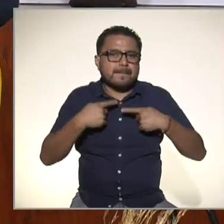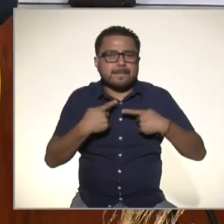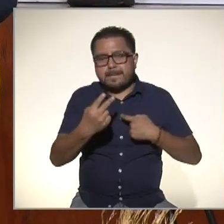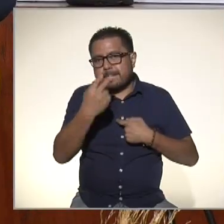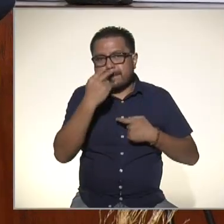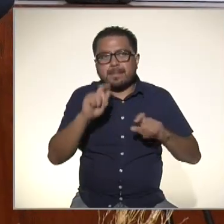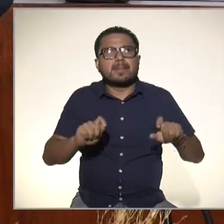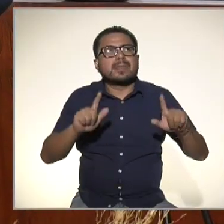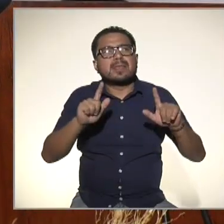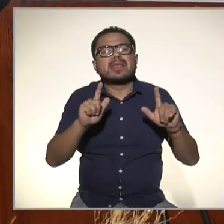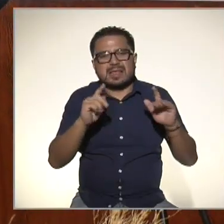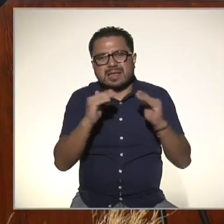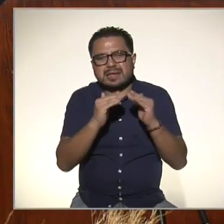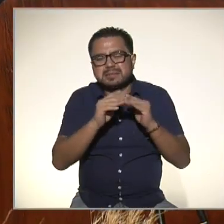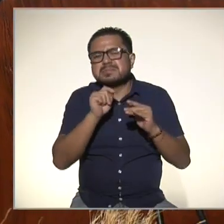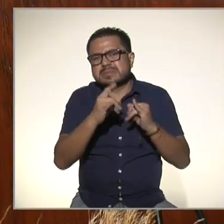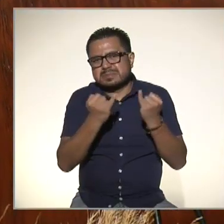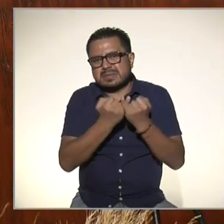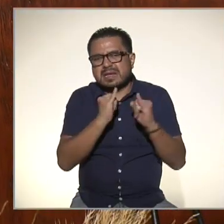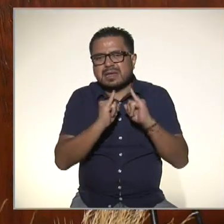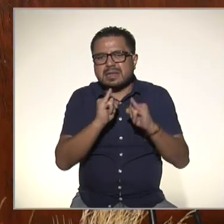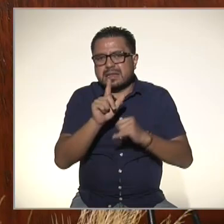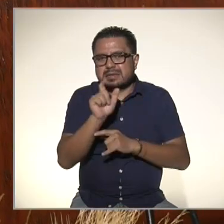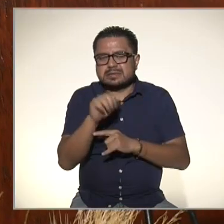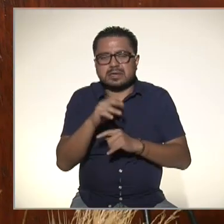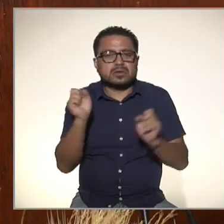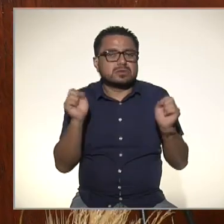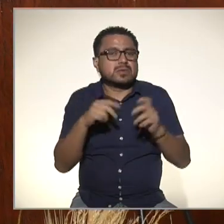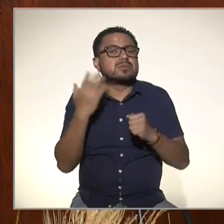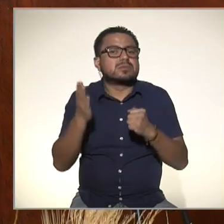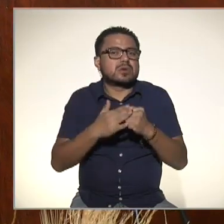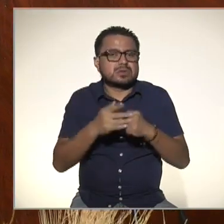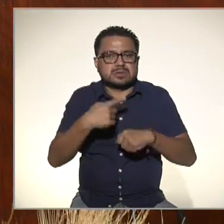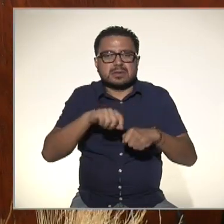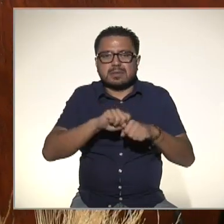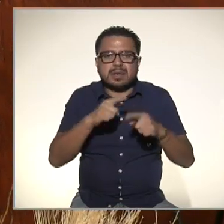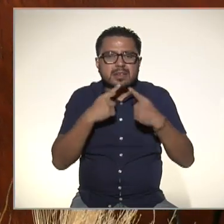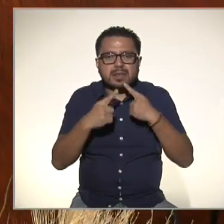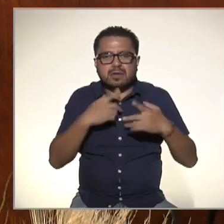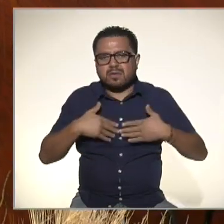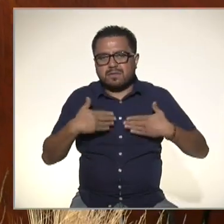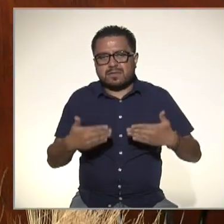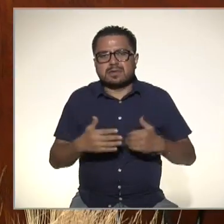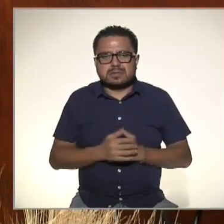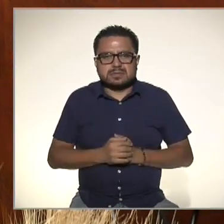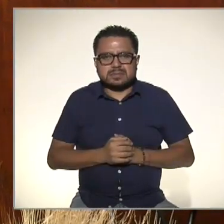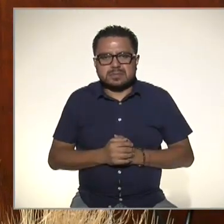y a nuestros intérpretes de lengua de señas mexicana. Nos vemos la próxima semana aquí en Diálogos en Confianza.